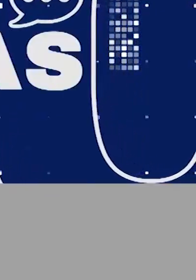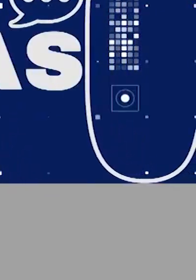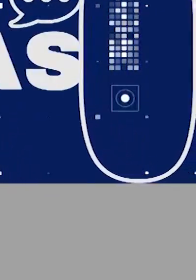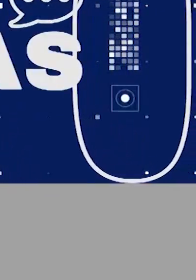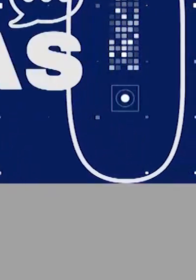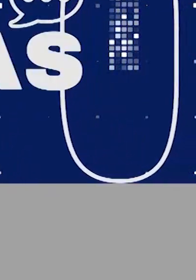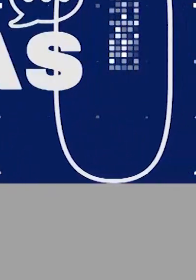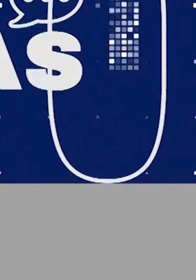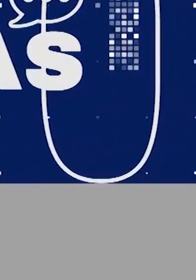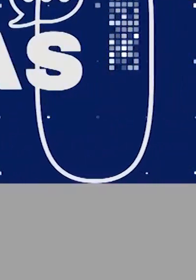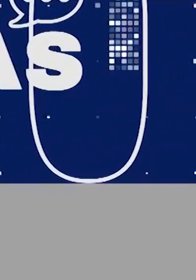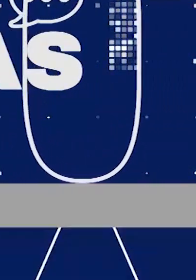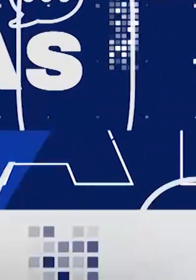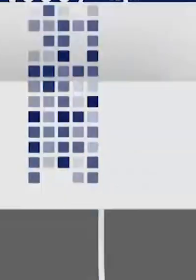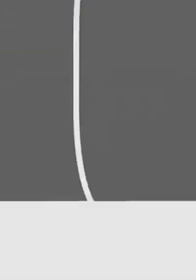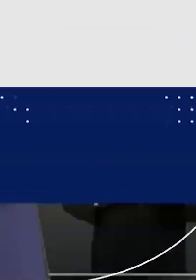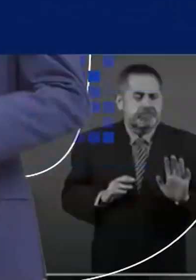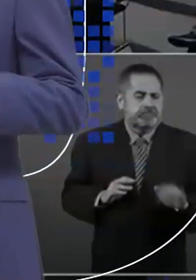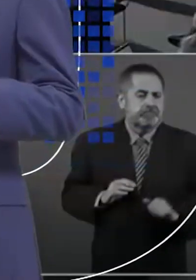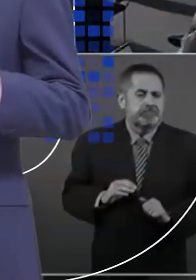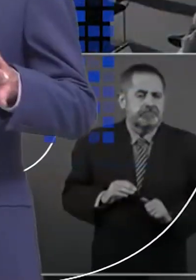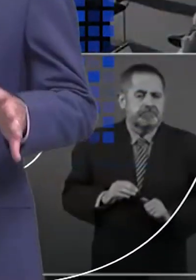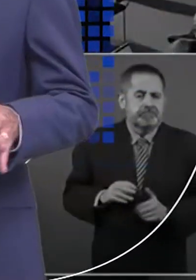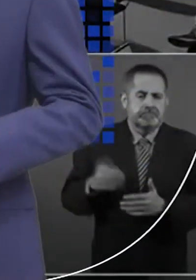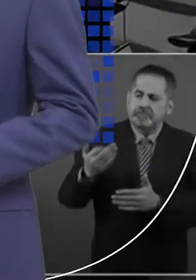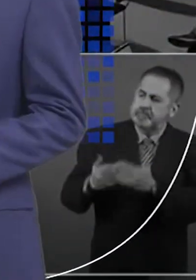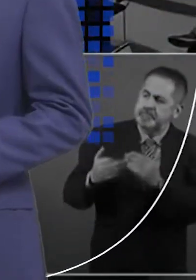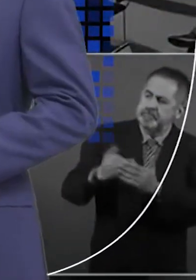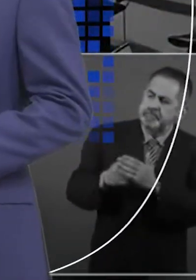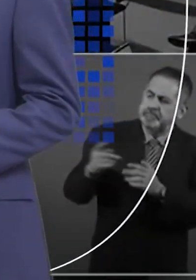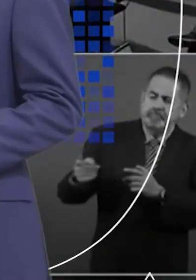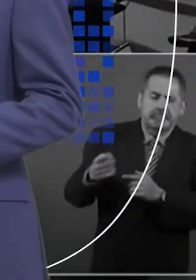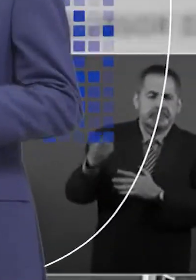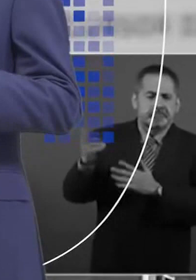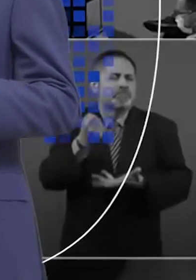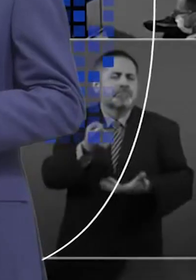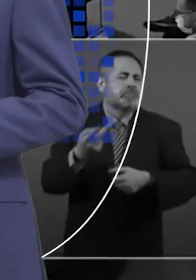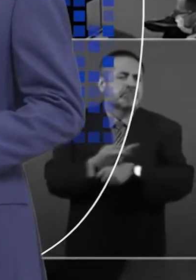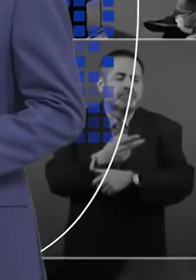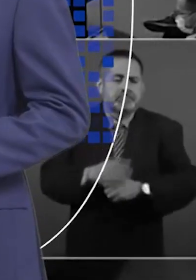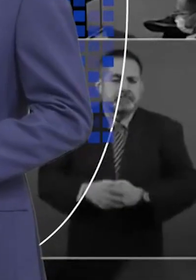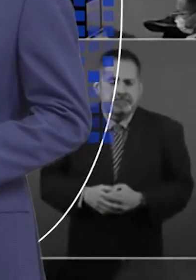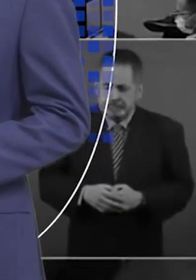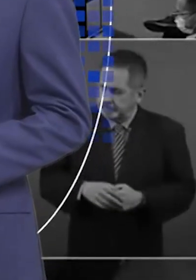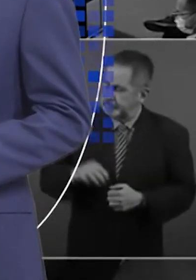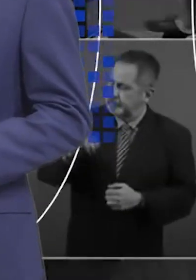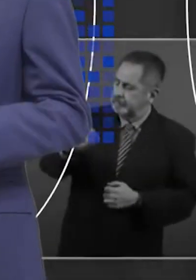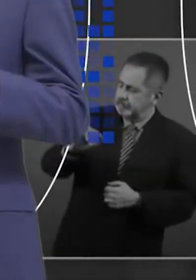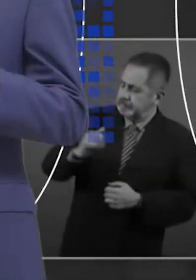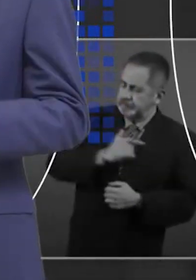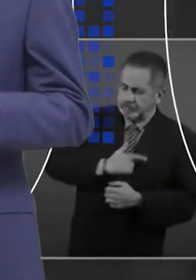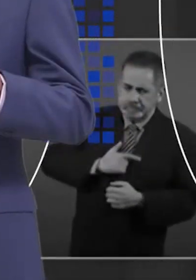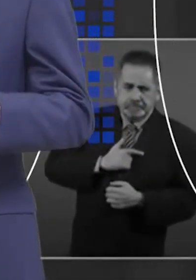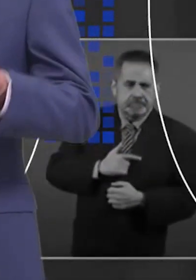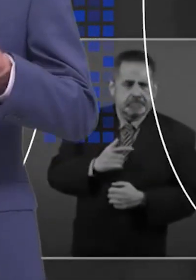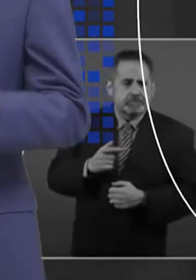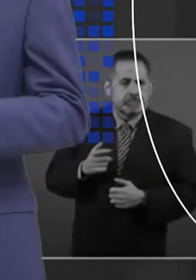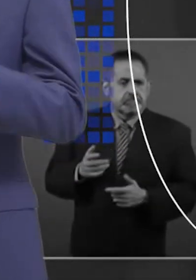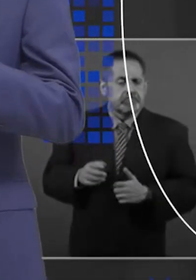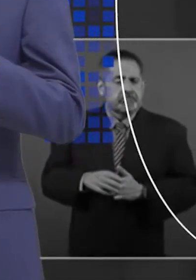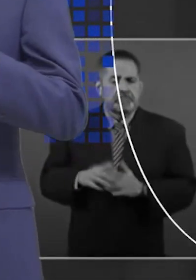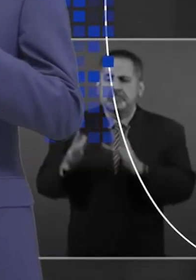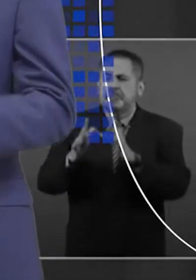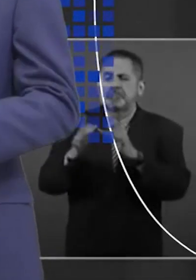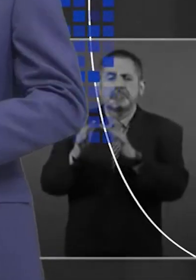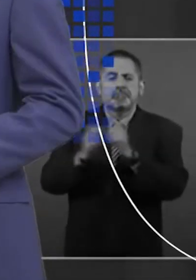100 palabras de Eduardo Manzanares. La tendencia a minimizar los hechos en la vida política es un mal que corroe la esencia